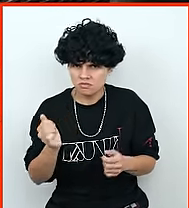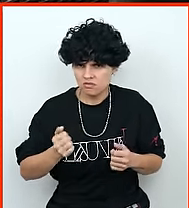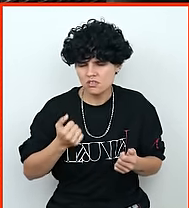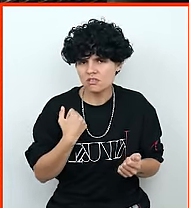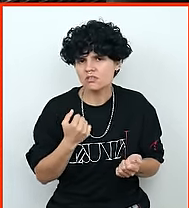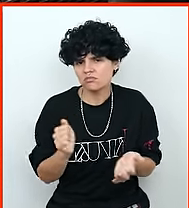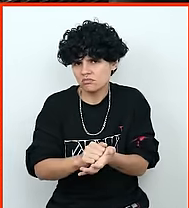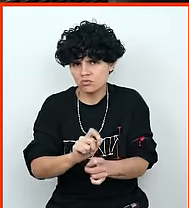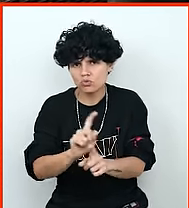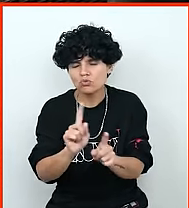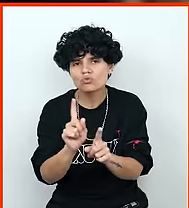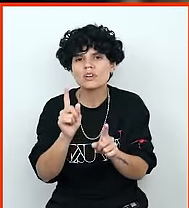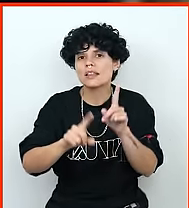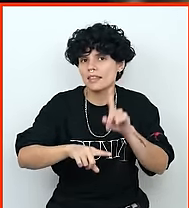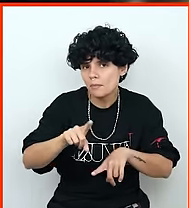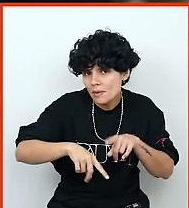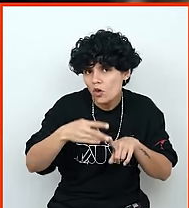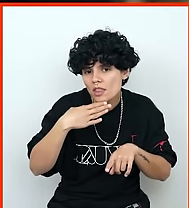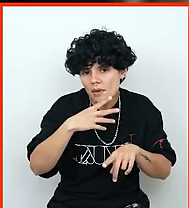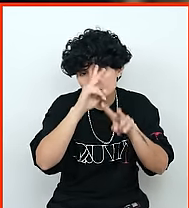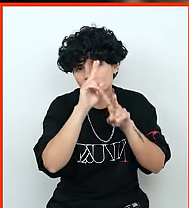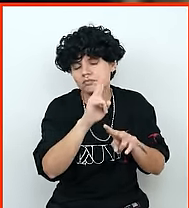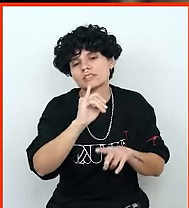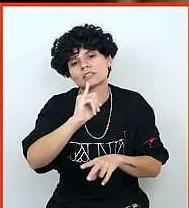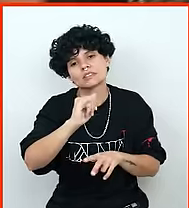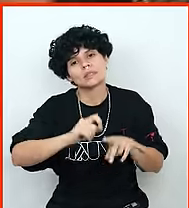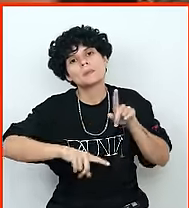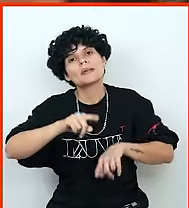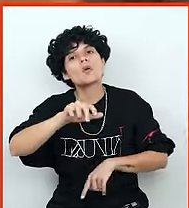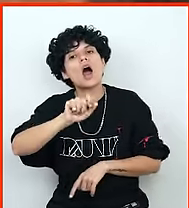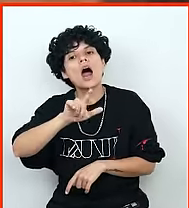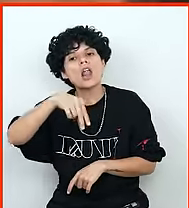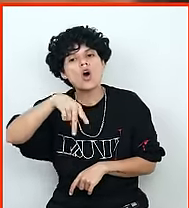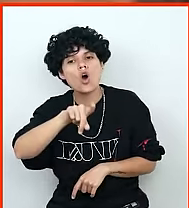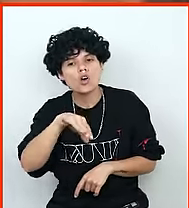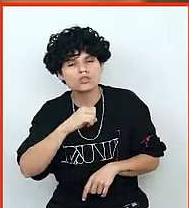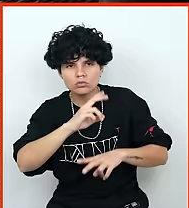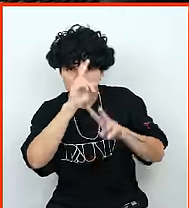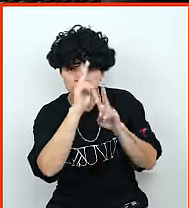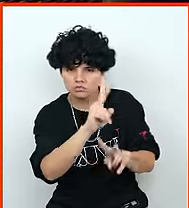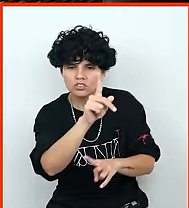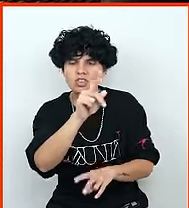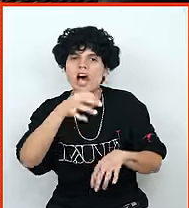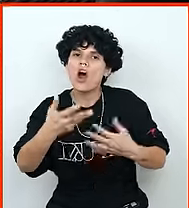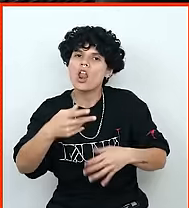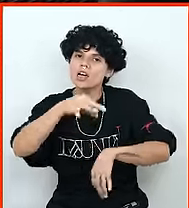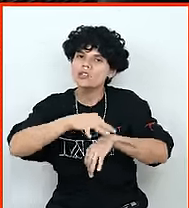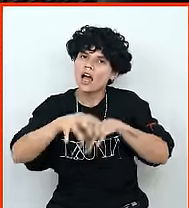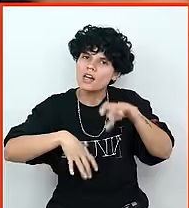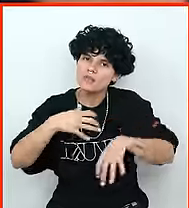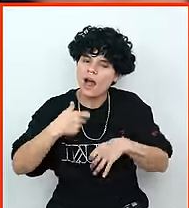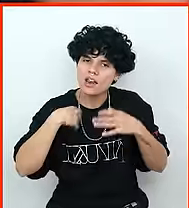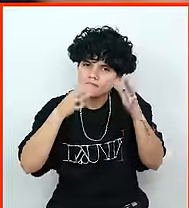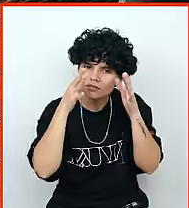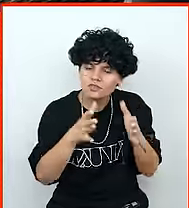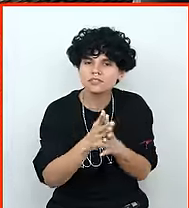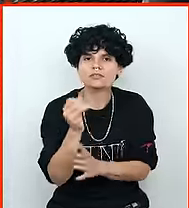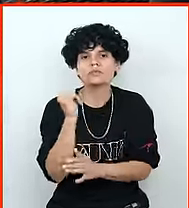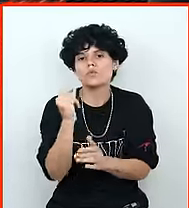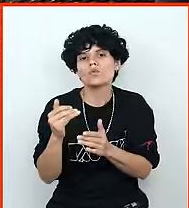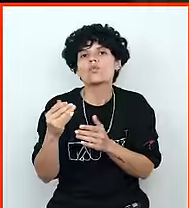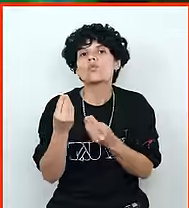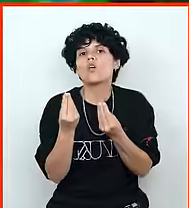papá. Aportó la música. Sí. Y tu primo igual, pagamos el homenaje a tu primo. Mi primo Alonso también. Primo era un hombre de bien, veterinario. Tomó el buen